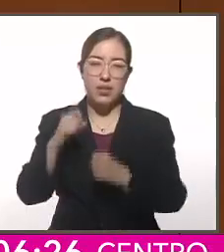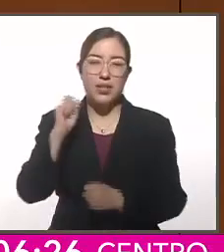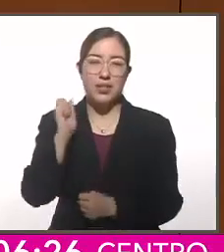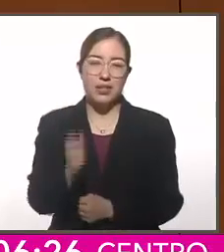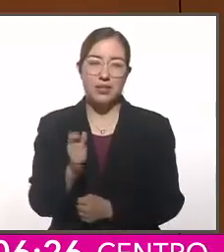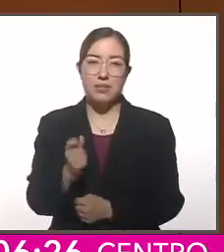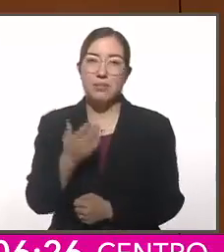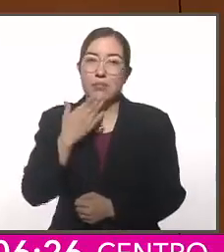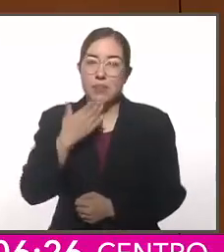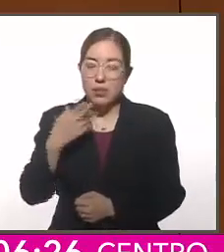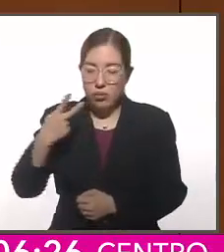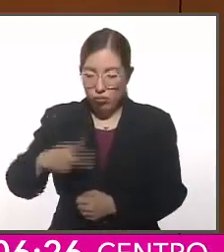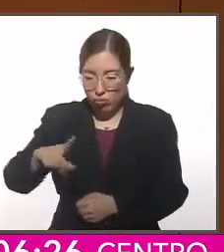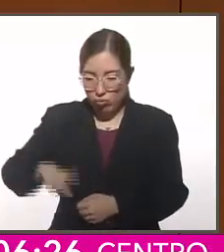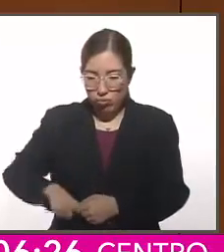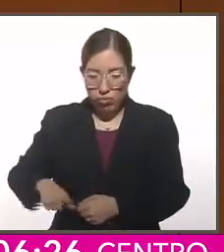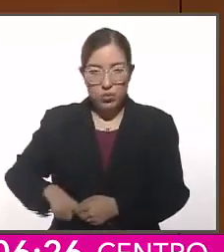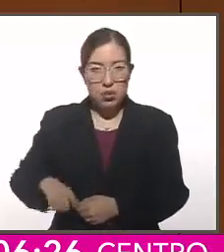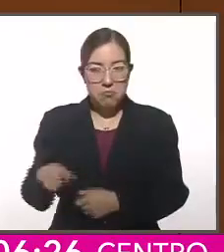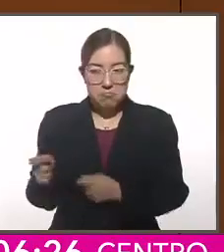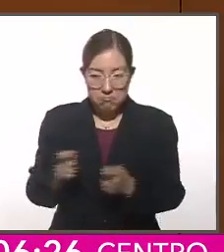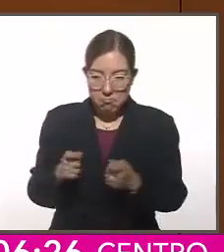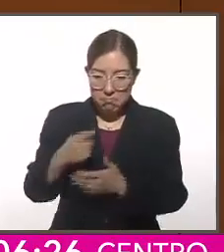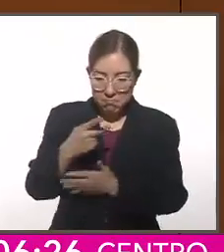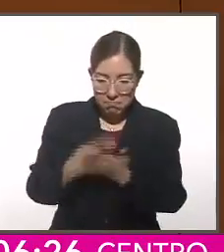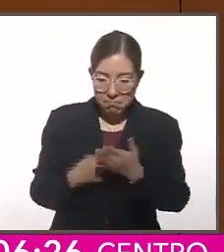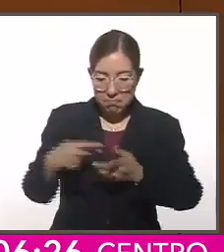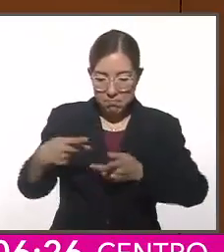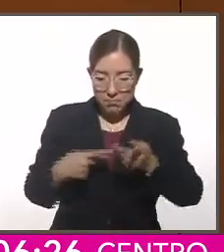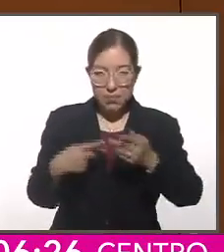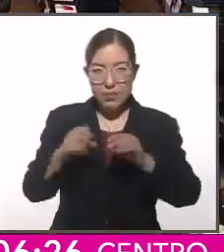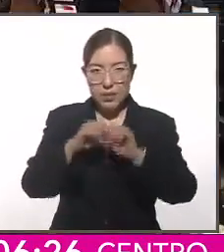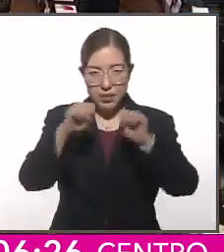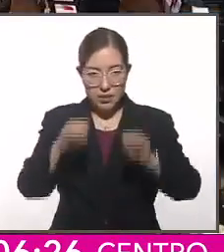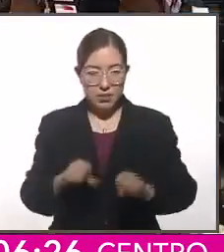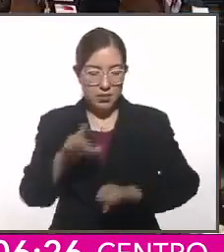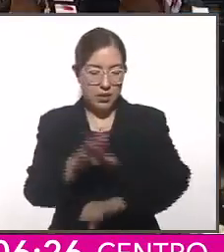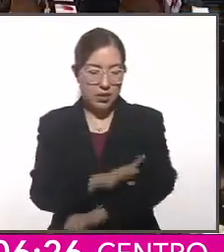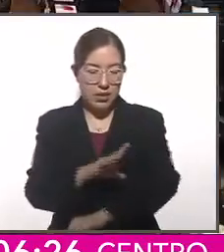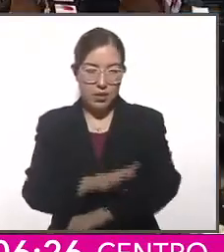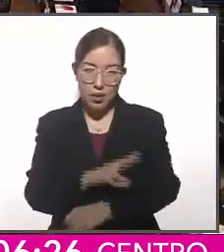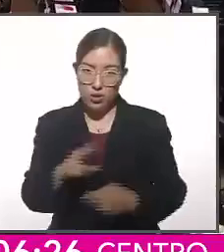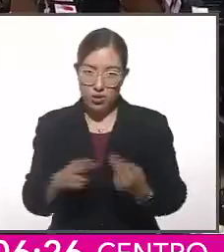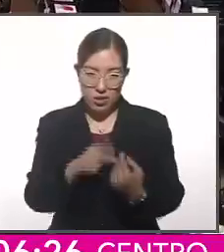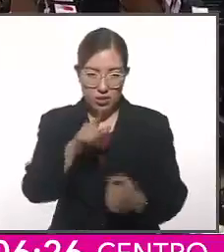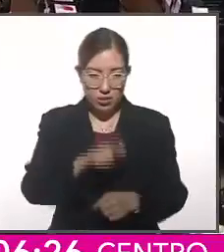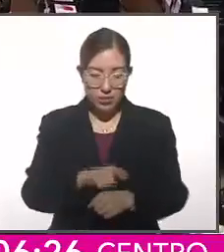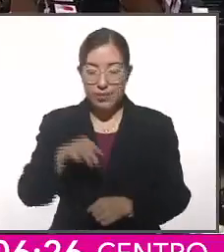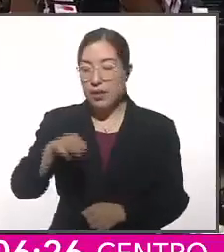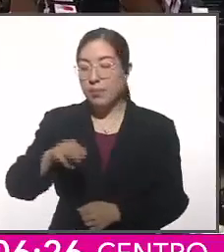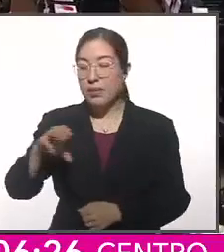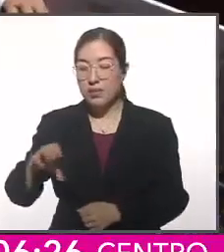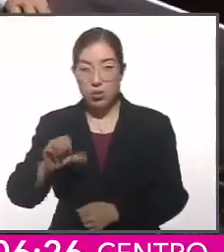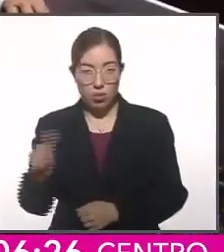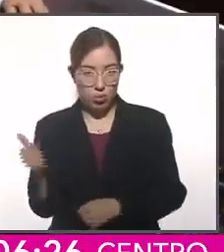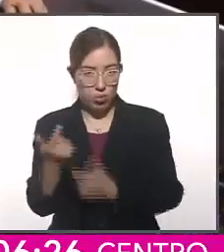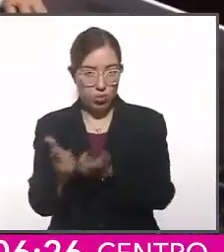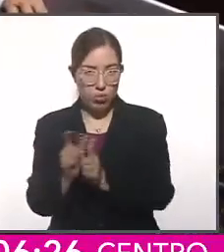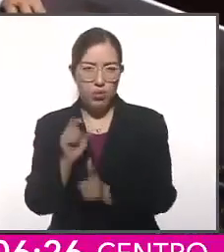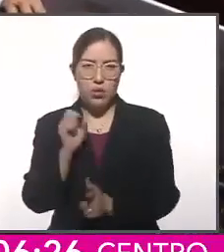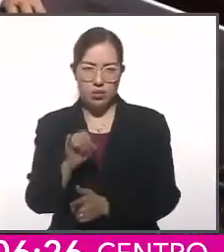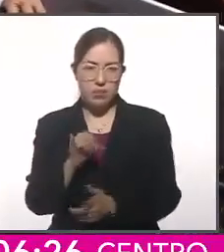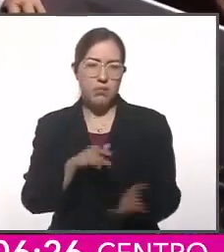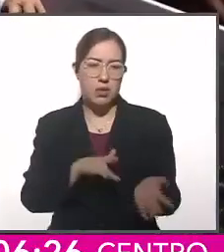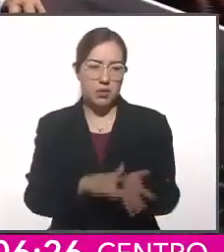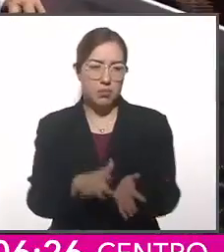rectoría del Estado en la planeación del sistema eléctrico nacional. En tanto, MC, quien sí apoyó que sea el